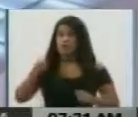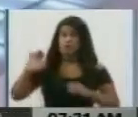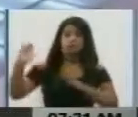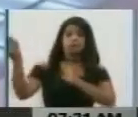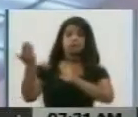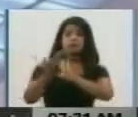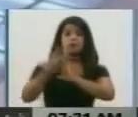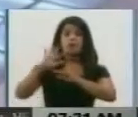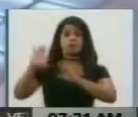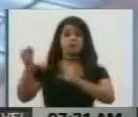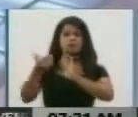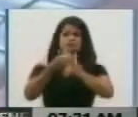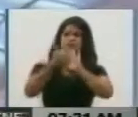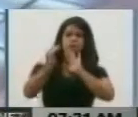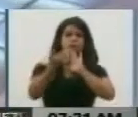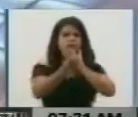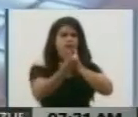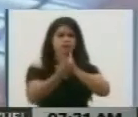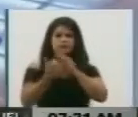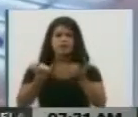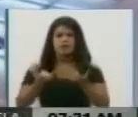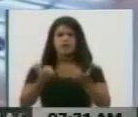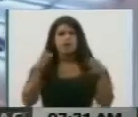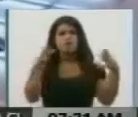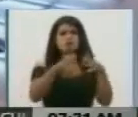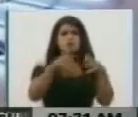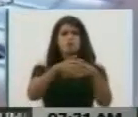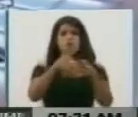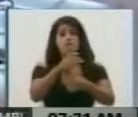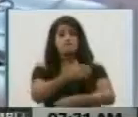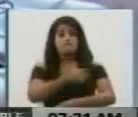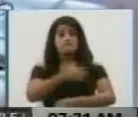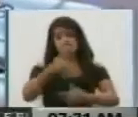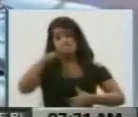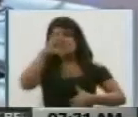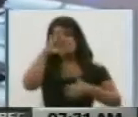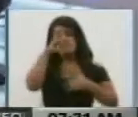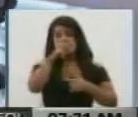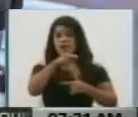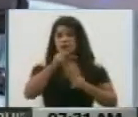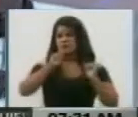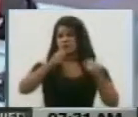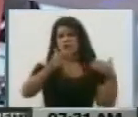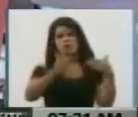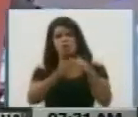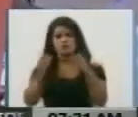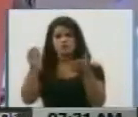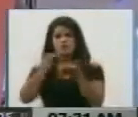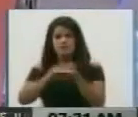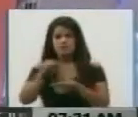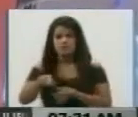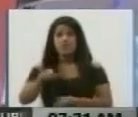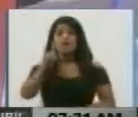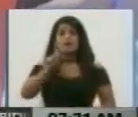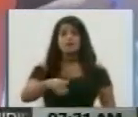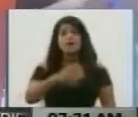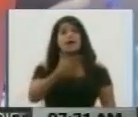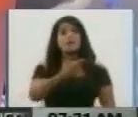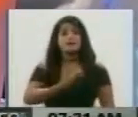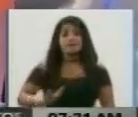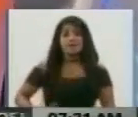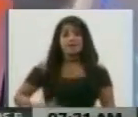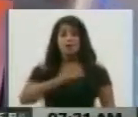en el continente, y particularmente con la extinción del mandato del presidente de los Estados Unidos, Barack